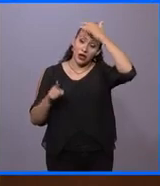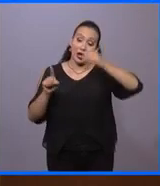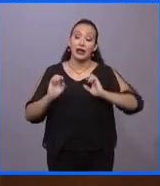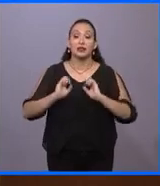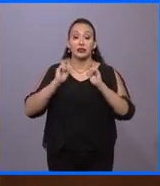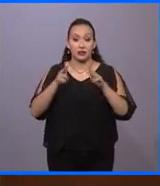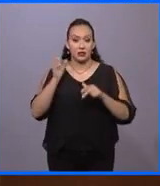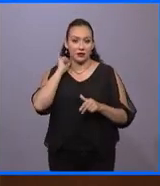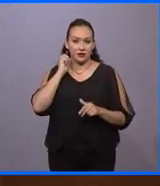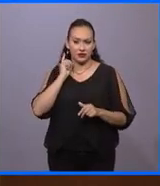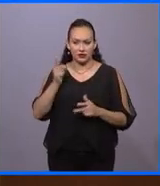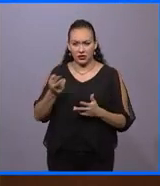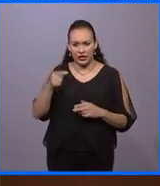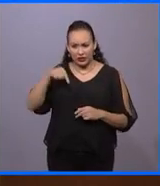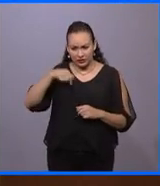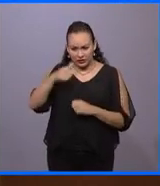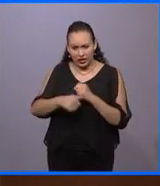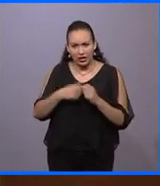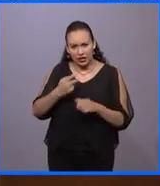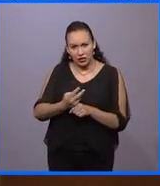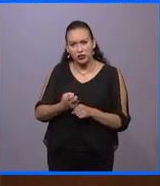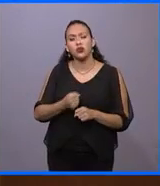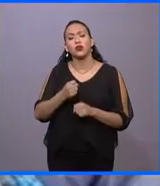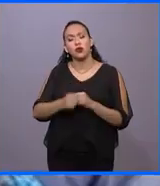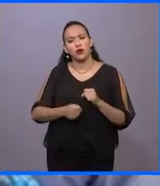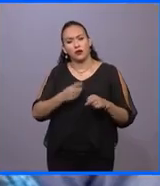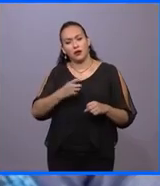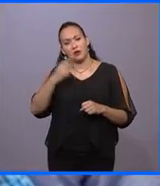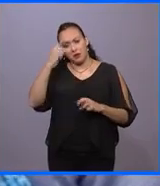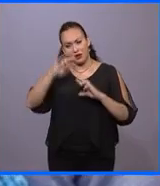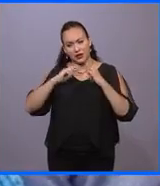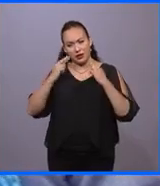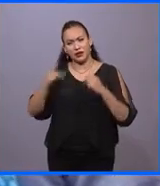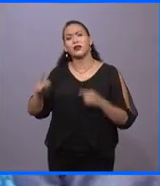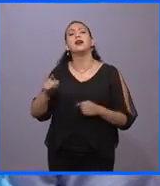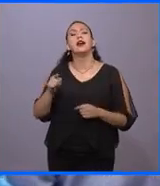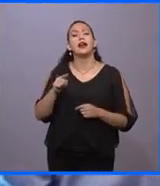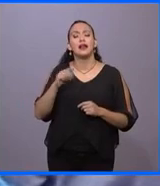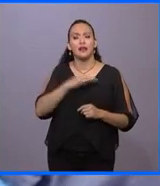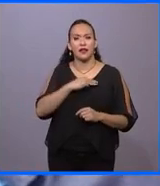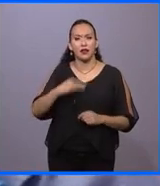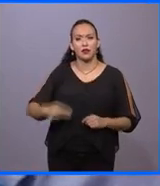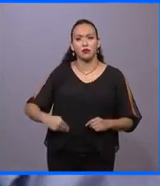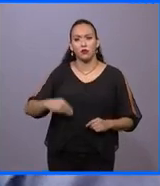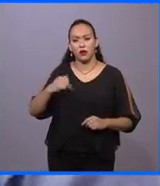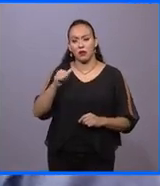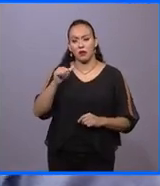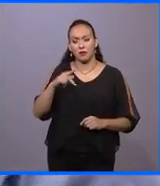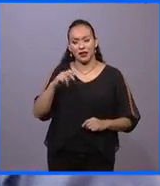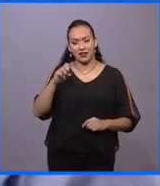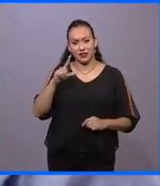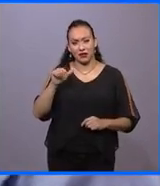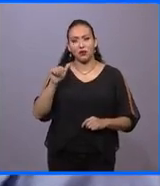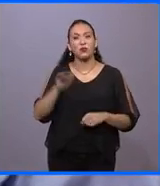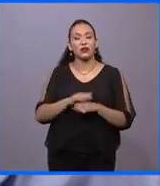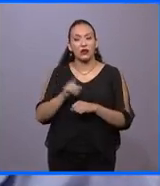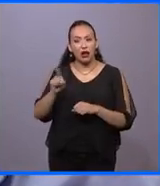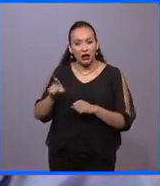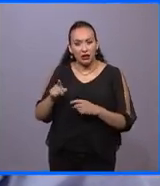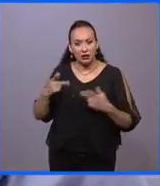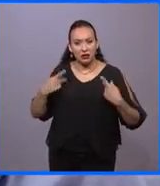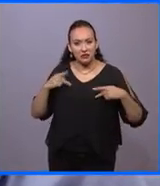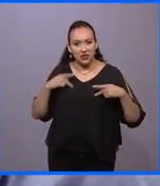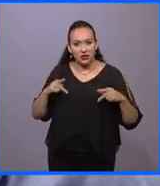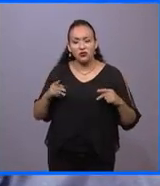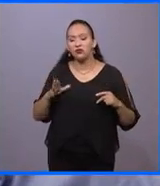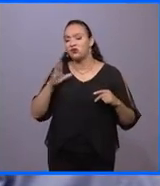Chiapas convocar este año a elecciones extraordinarias en el municipio de Panteló, donde la situación de violencia impidió a los